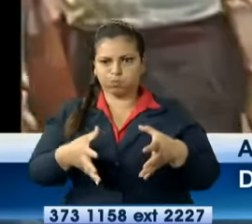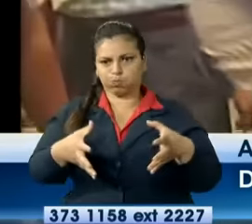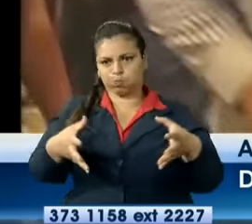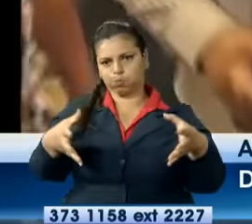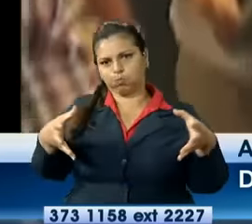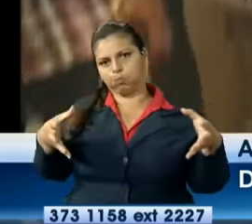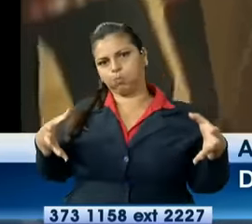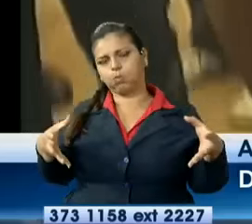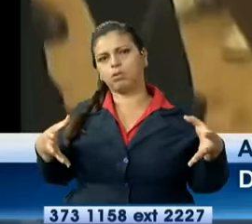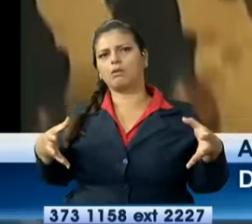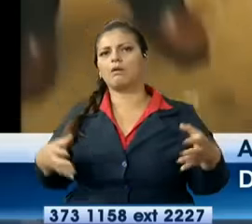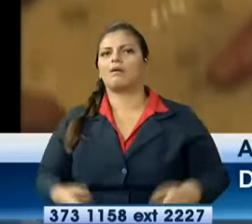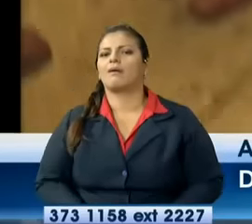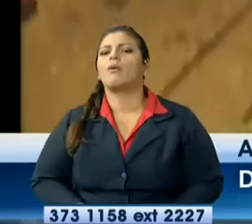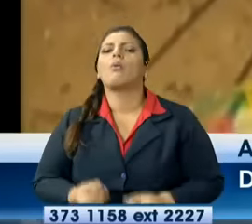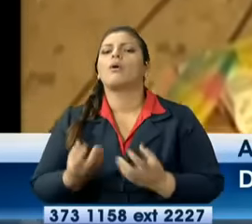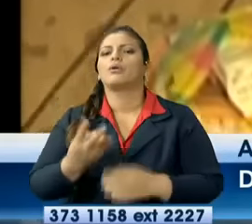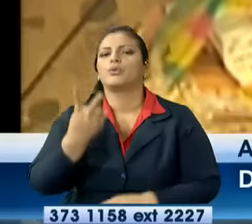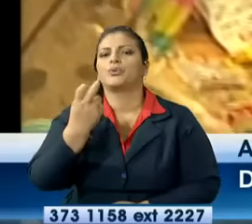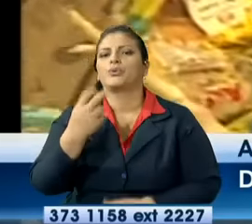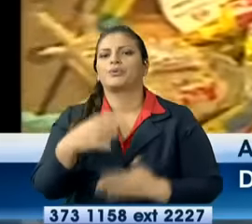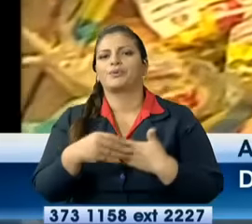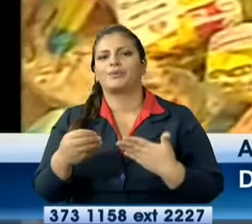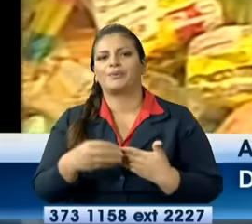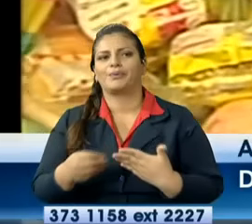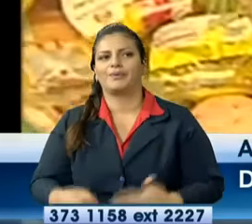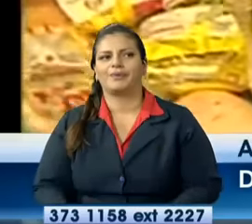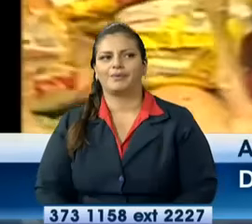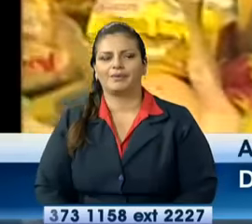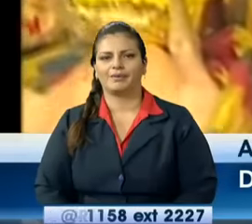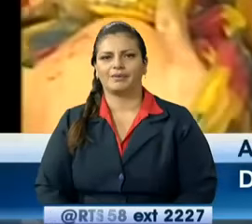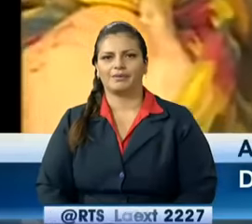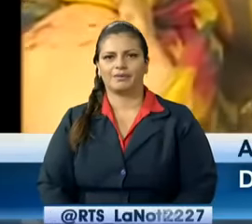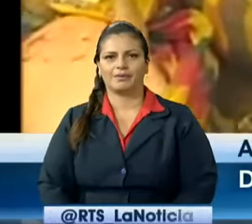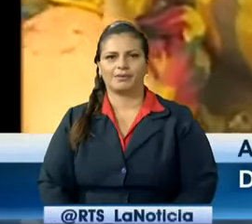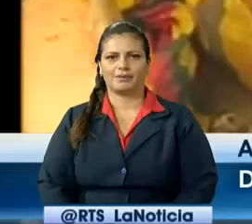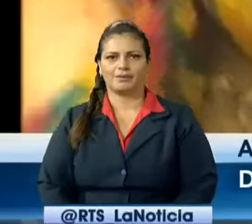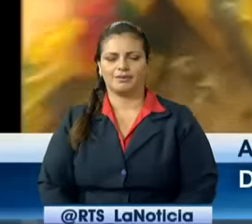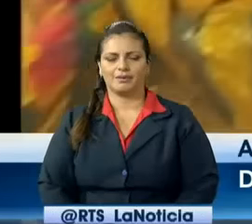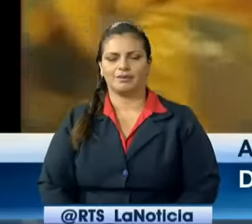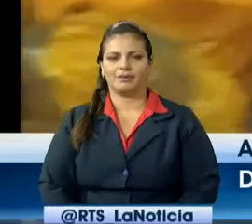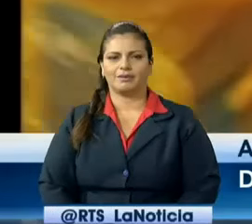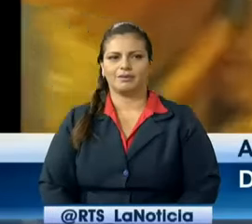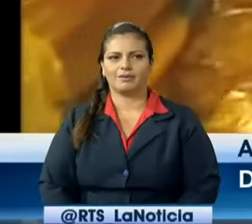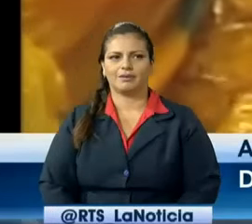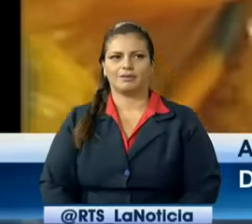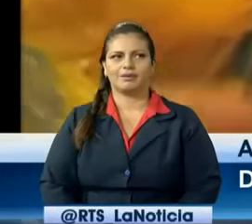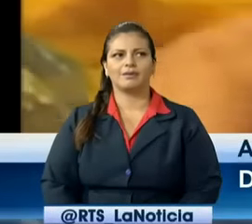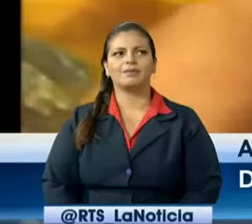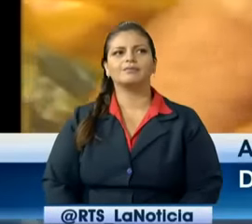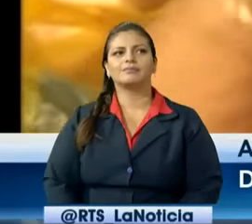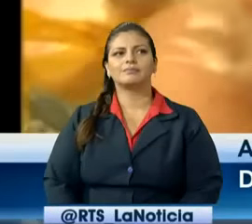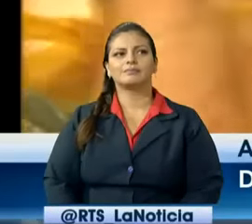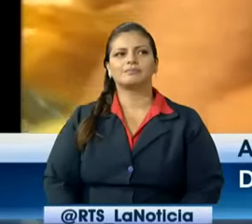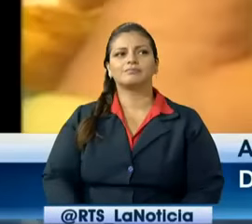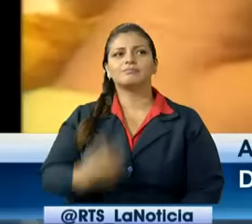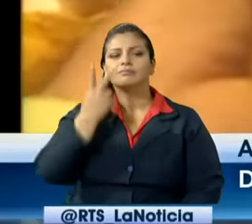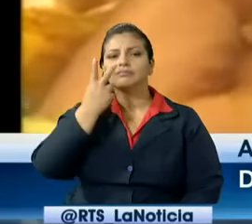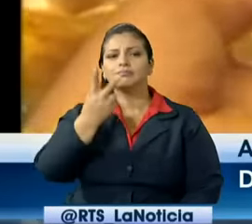creo, ¿ah? Parece que sí. Y como digo, pueden tener tres meses, seis meses, a lo mejor fue del año pasado.